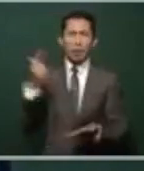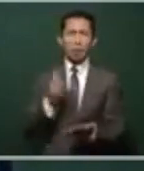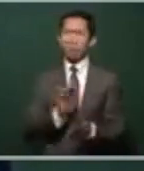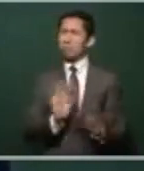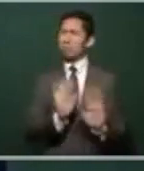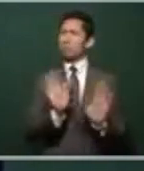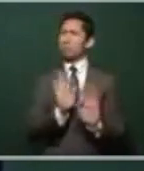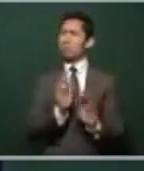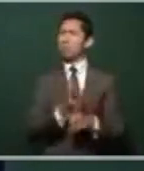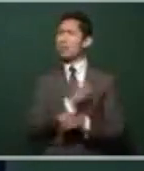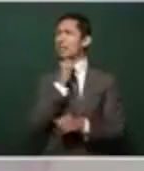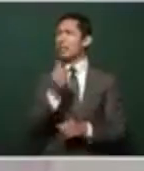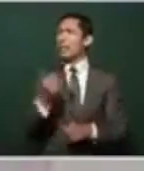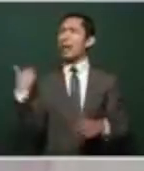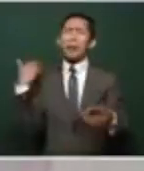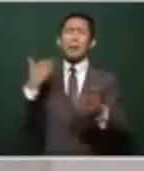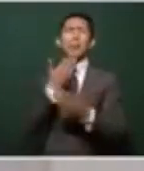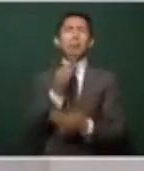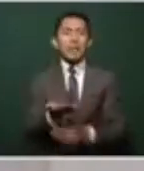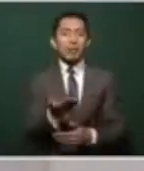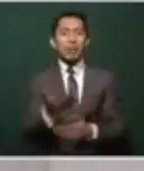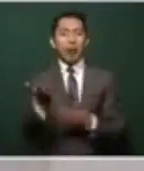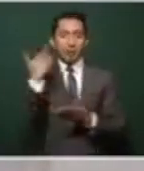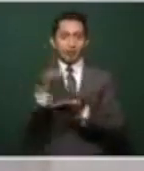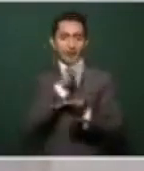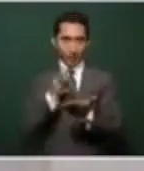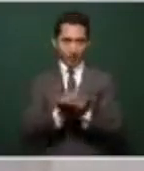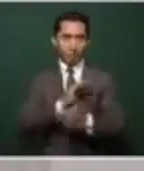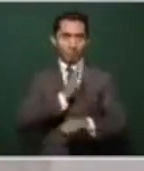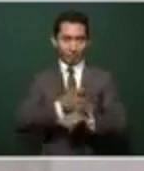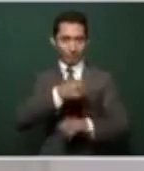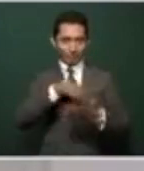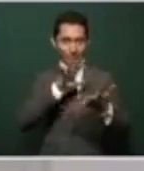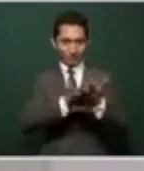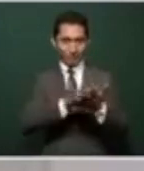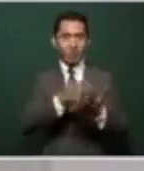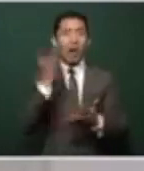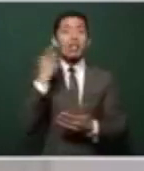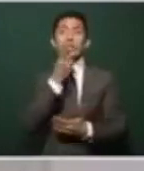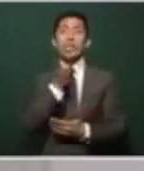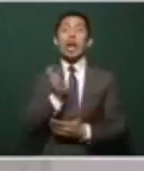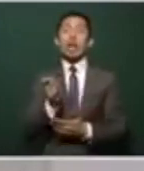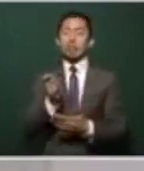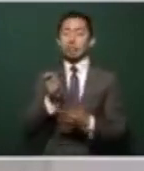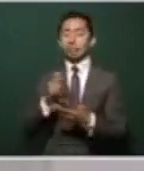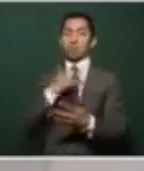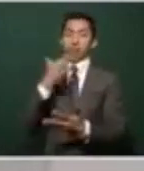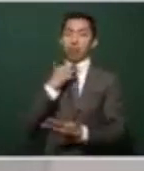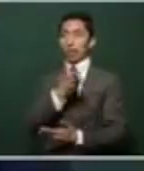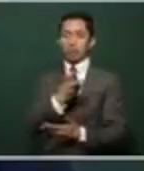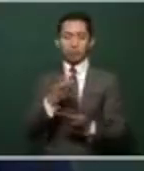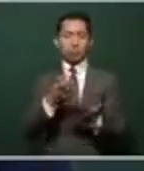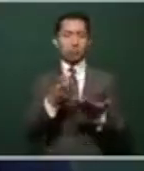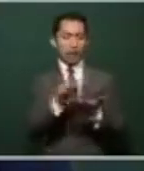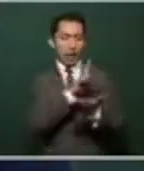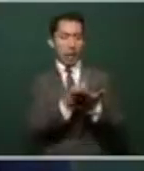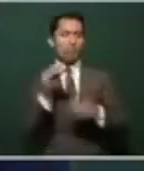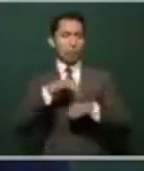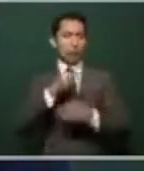¿Por qué quitaron del Código Penal de que era delito grave la corrupción?